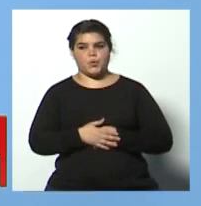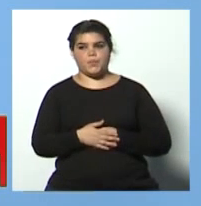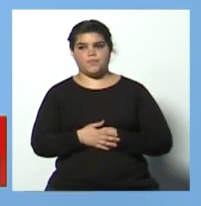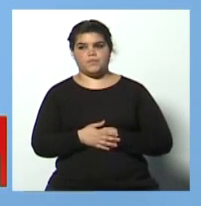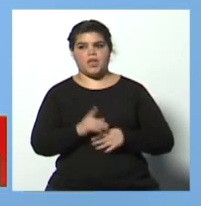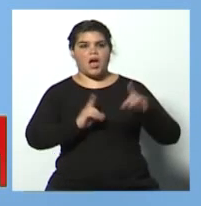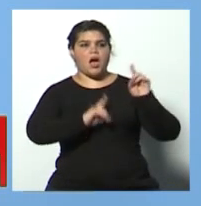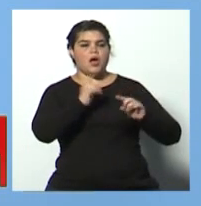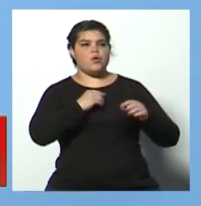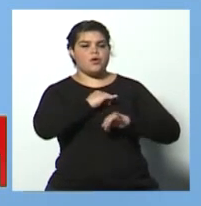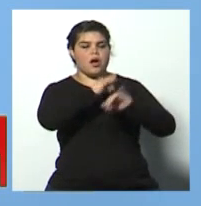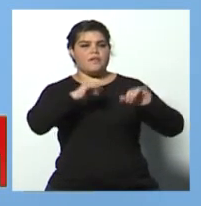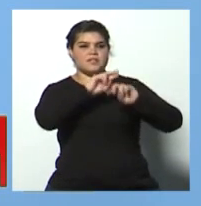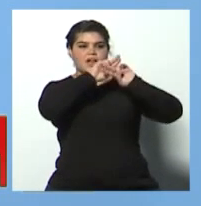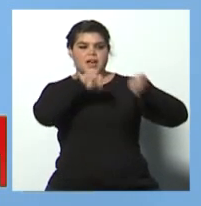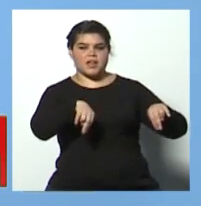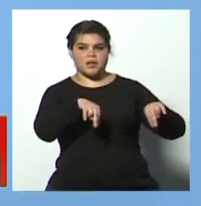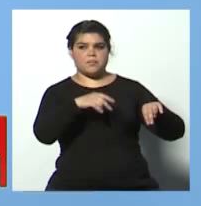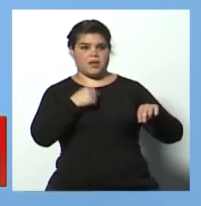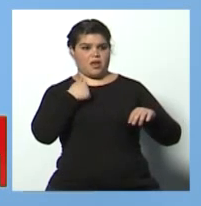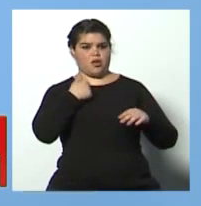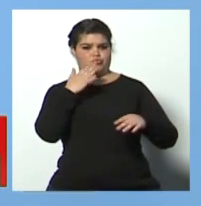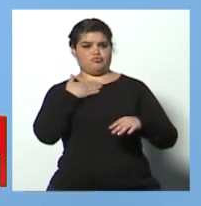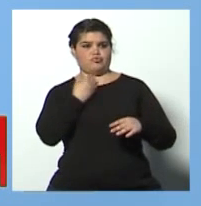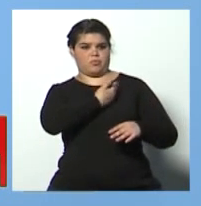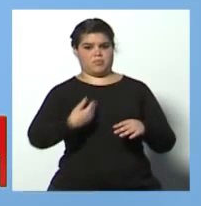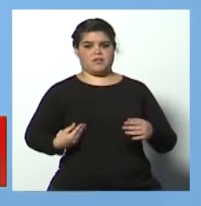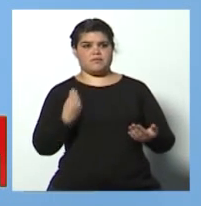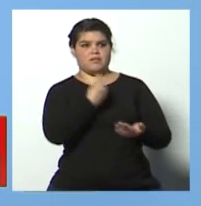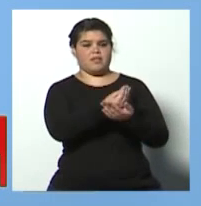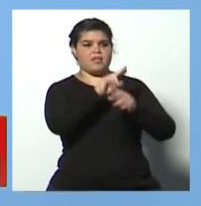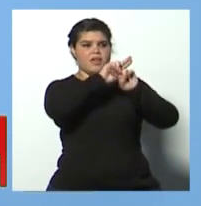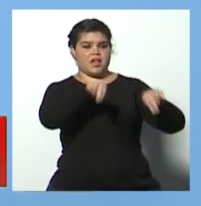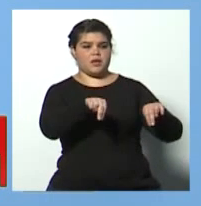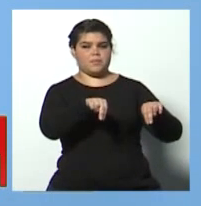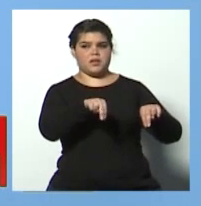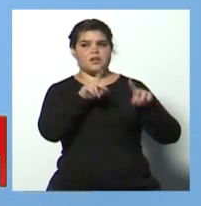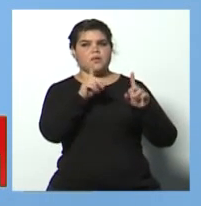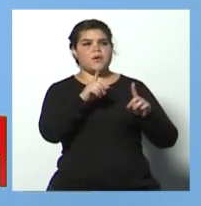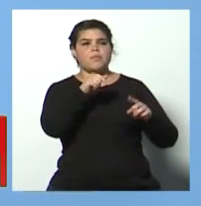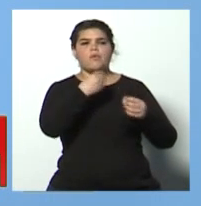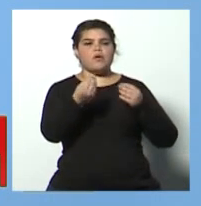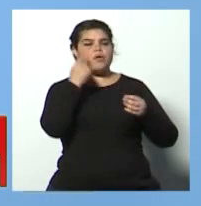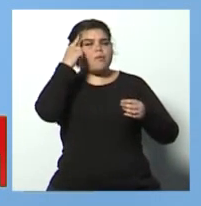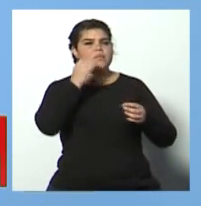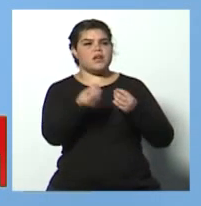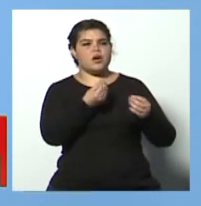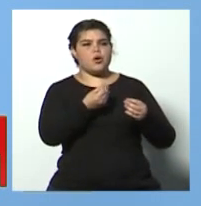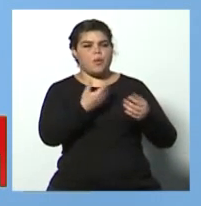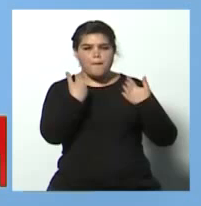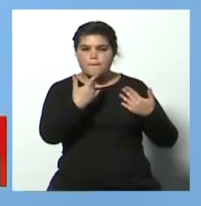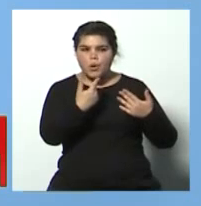que lo van a eliminar de cuajo cuando sean presidente de la nación. ¿Qué opinas al respecto? ¿Tiene que ser gradual en el caso de que se haga? ¿Se puede